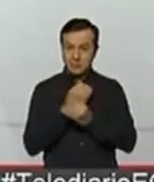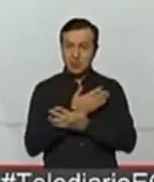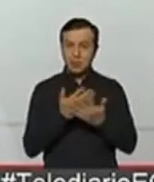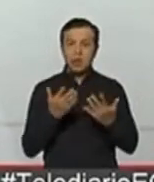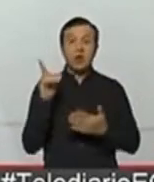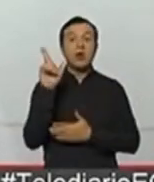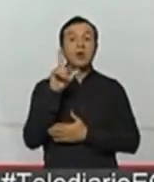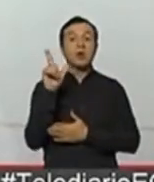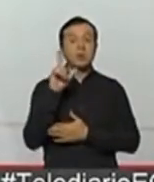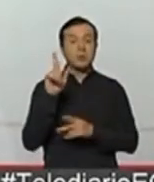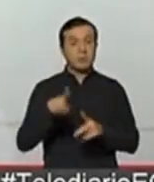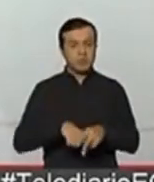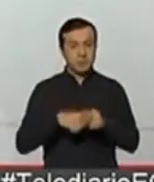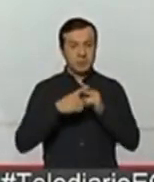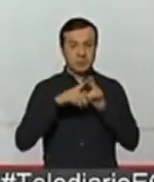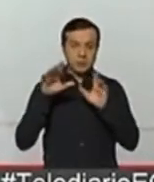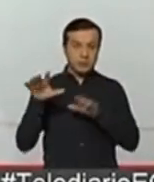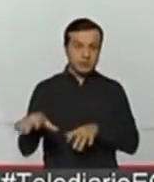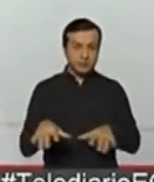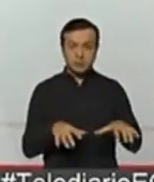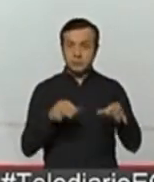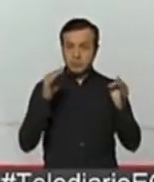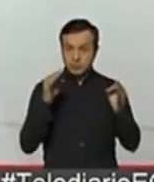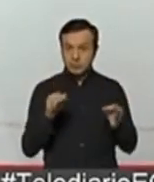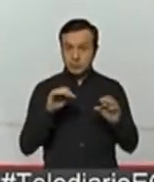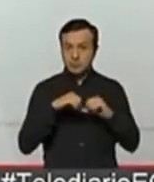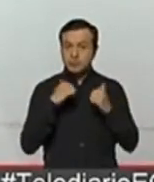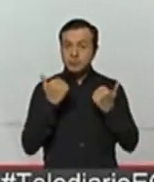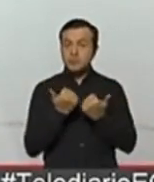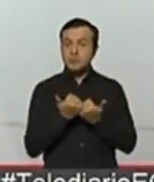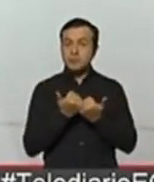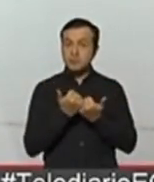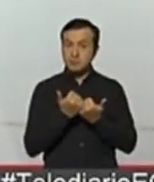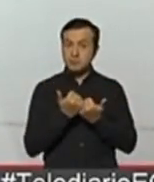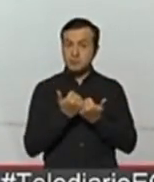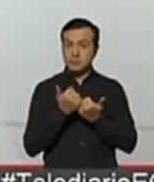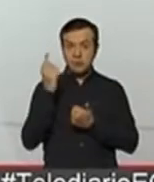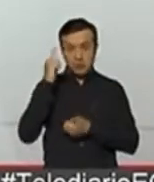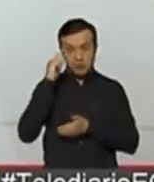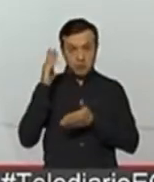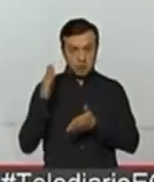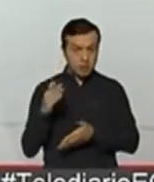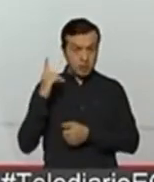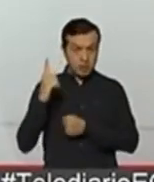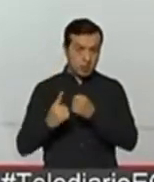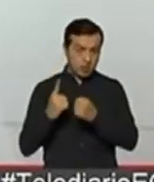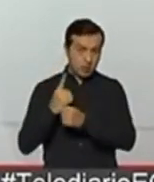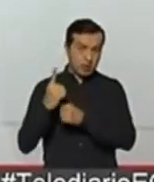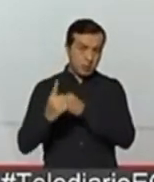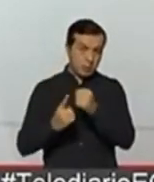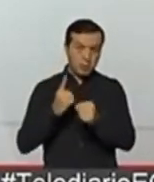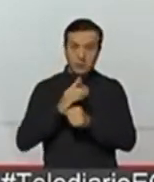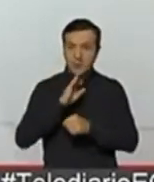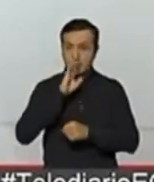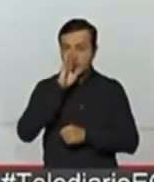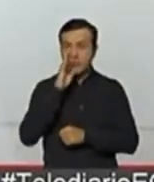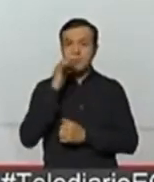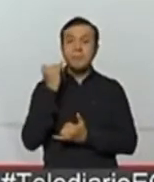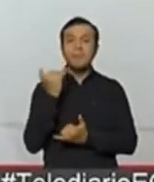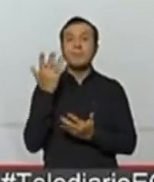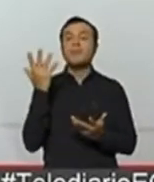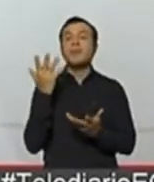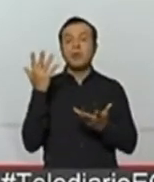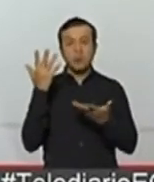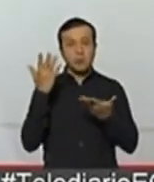Y este lunes arrancaron las actividades a propósito de la Asamblea Anual de Gobernadores del Banco Interamericano de Desarrollo, BID, que se realiza en Guayaquil.